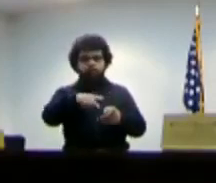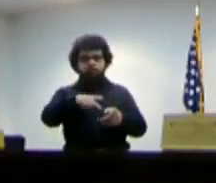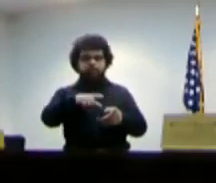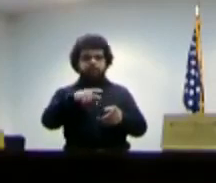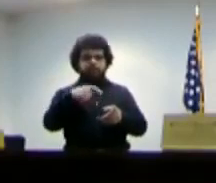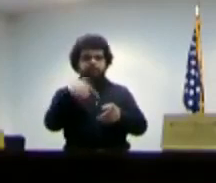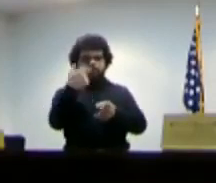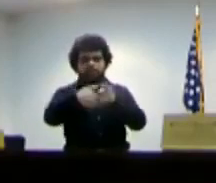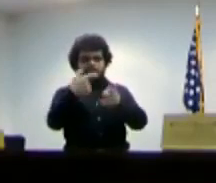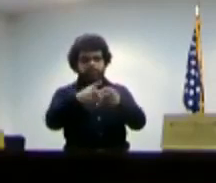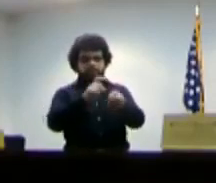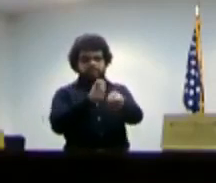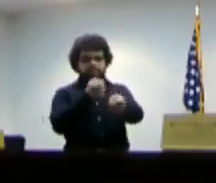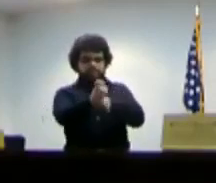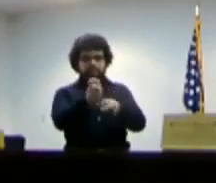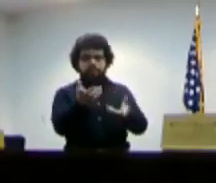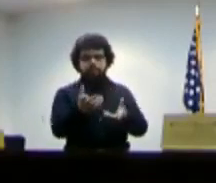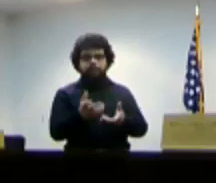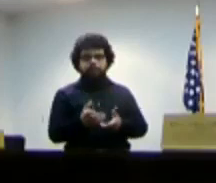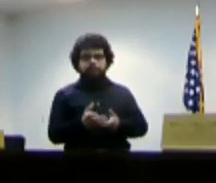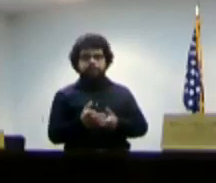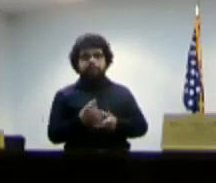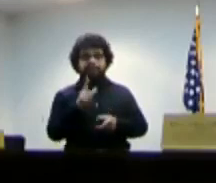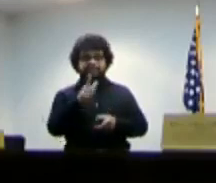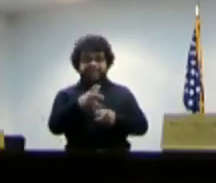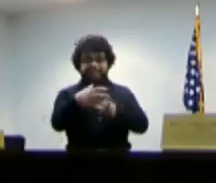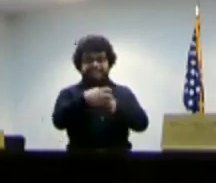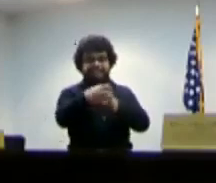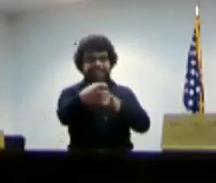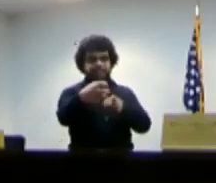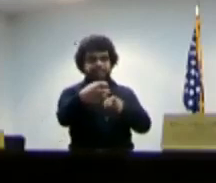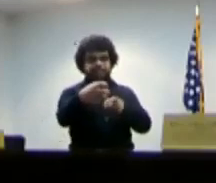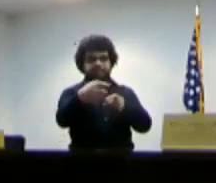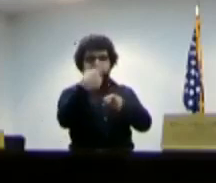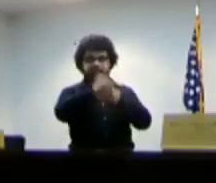mecánicamente. Se limita la unidad.